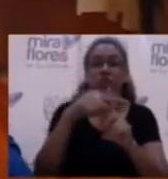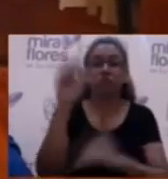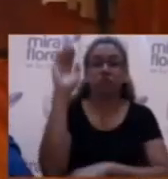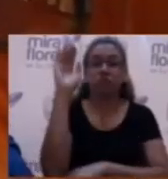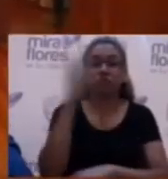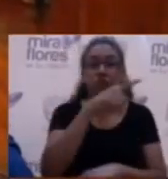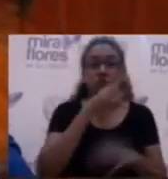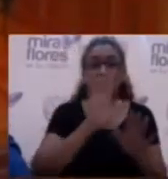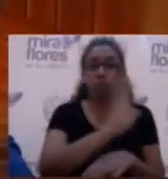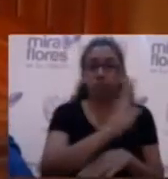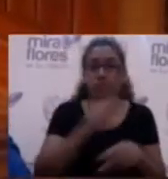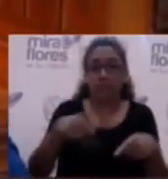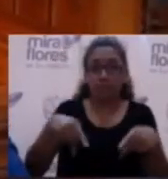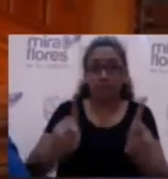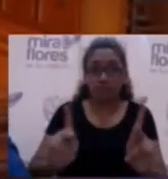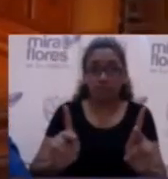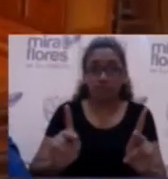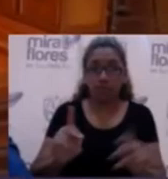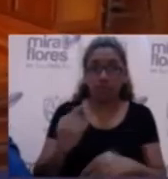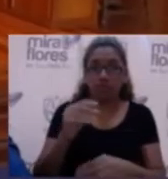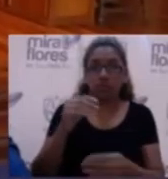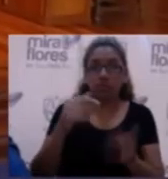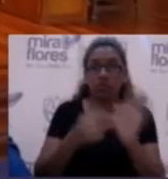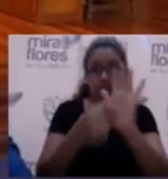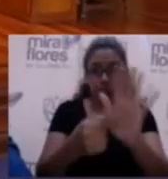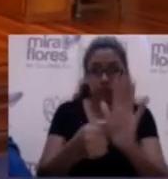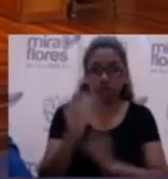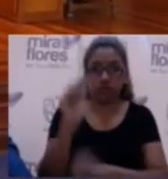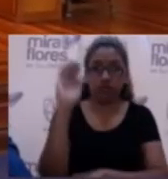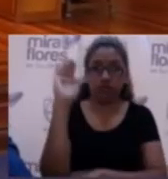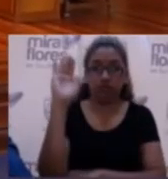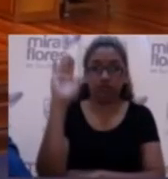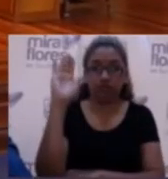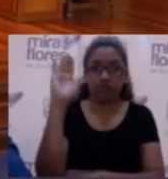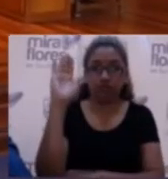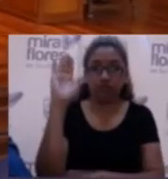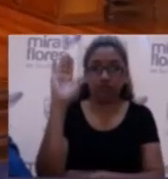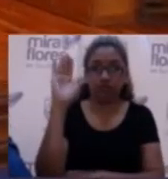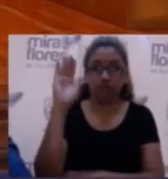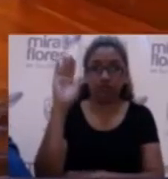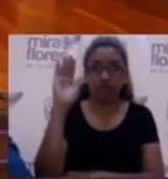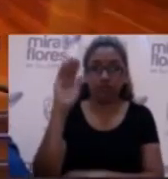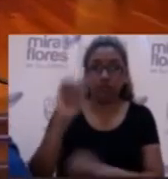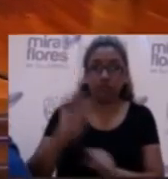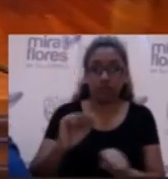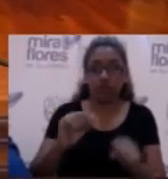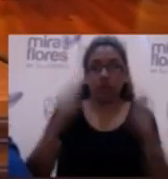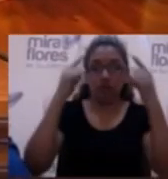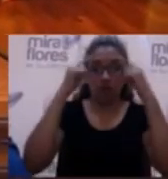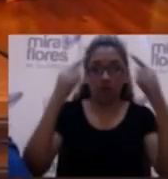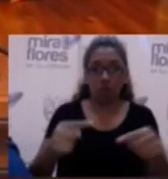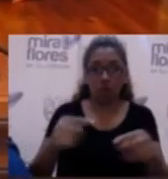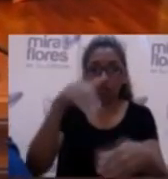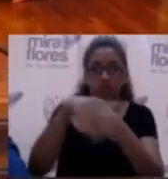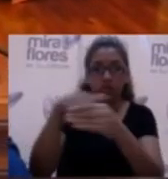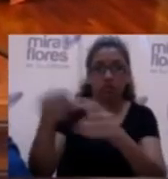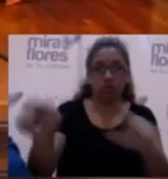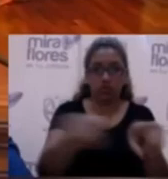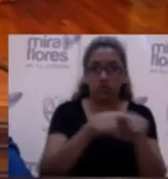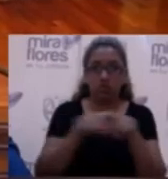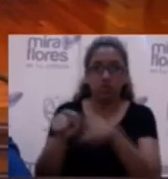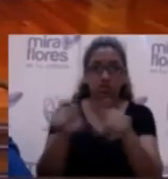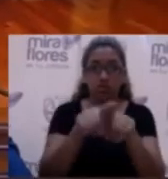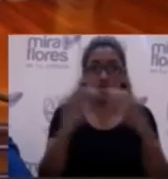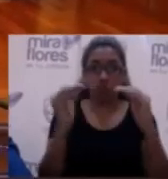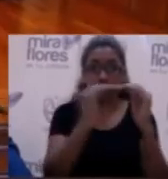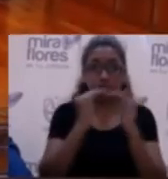favor de aprobar la licencia solicitada, sírvanse expresarlo en señal de conformidad. Se aprueba también por unanimidad de